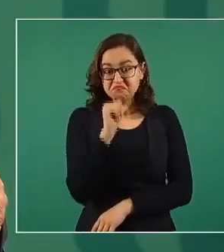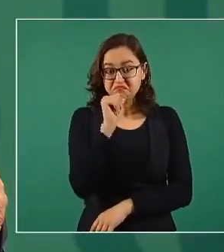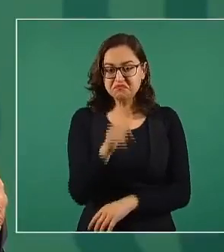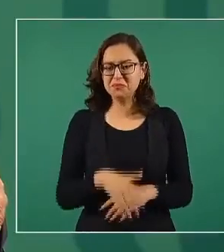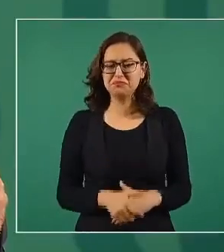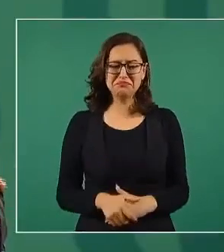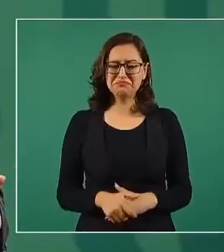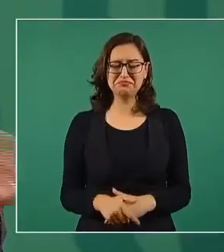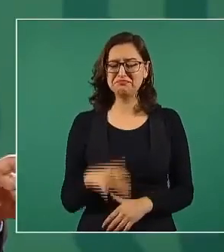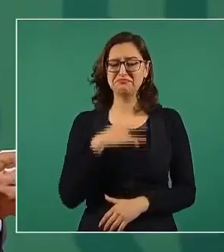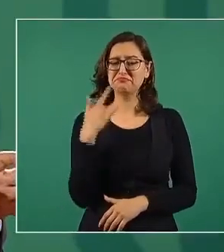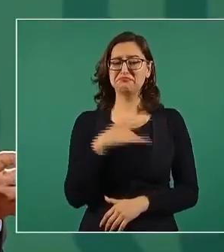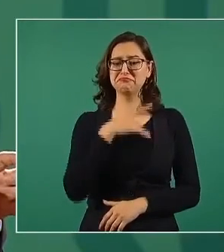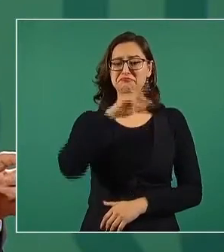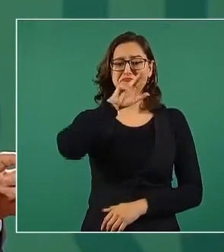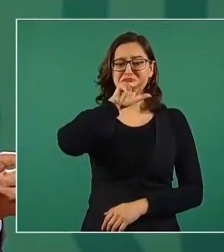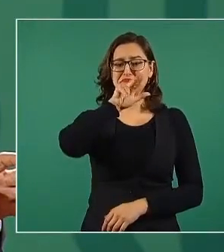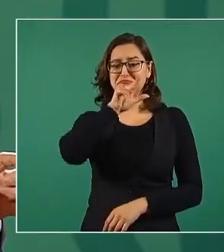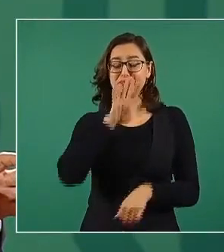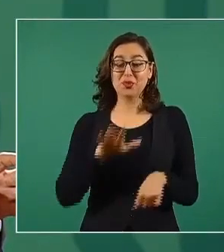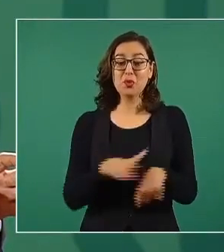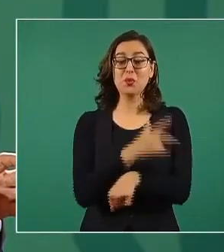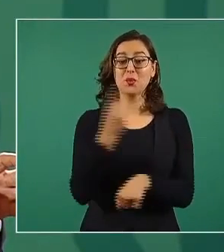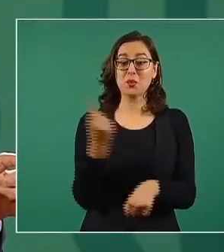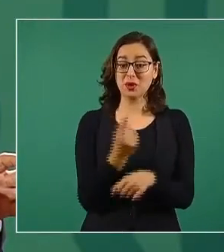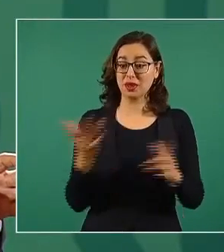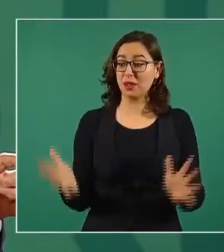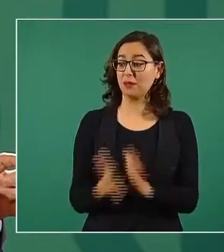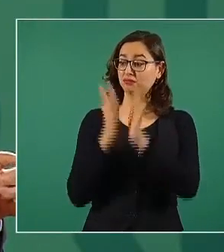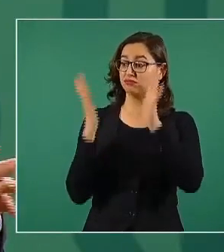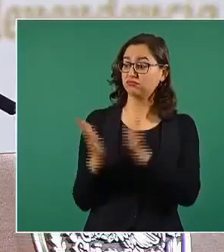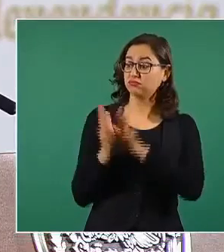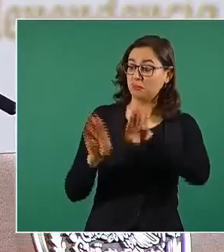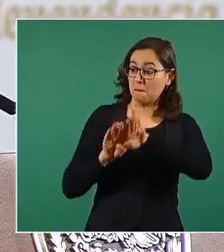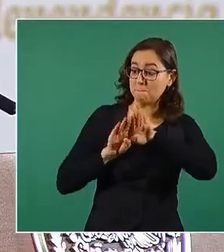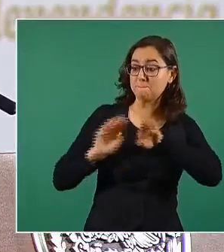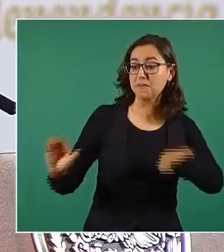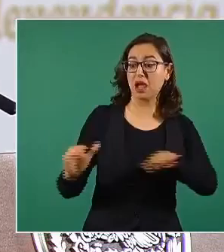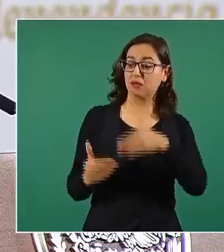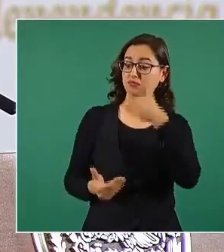mucho, porque el proceso democrático de México